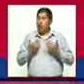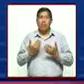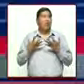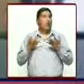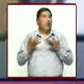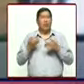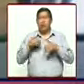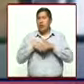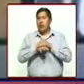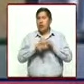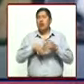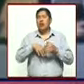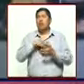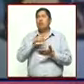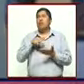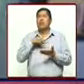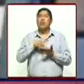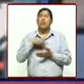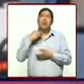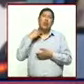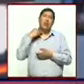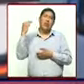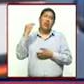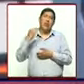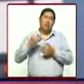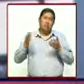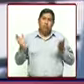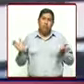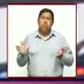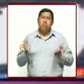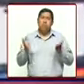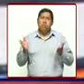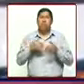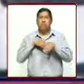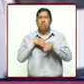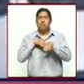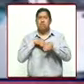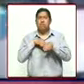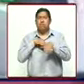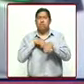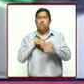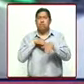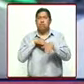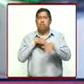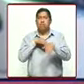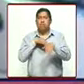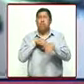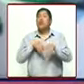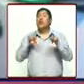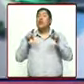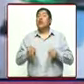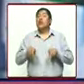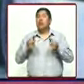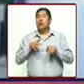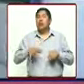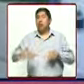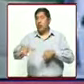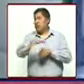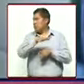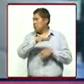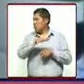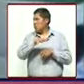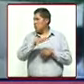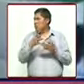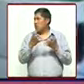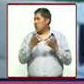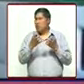quiere ingresar a kilómetro cero, está provocando este tipo de trancaderas con las personas que se están dirigiendo hacia la periférica,